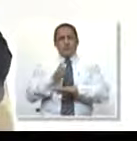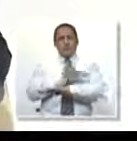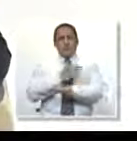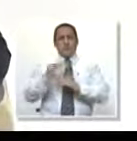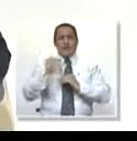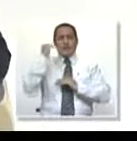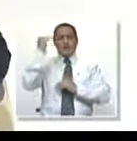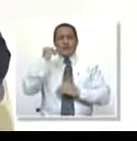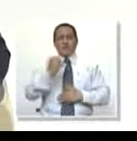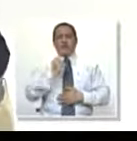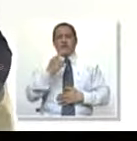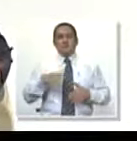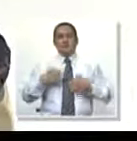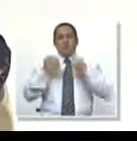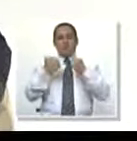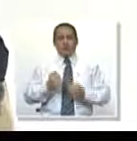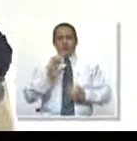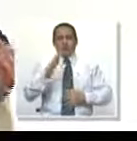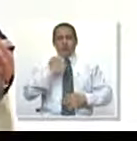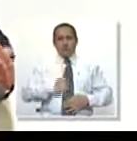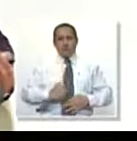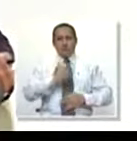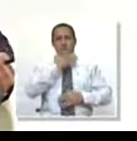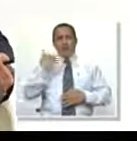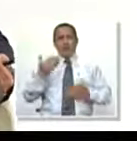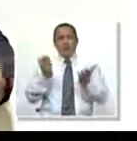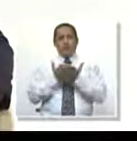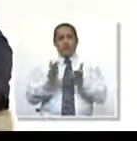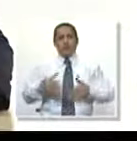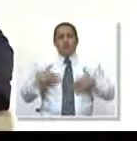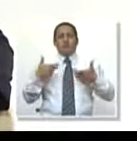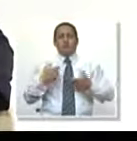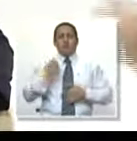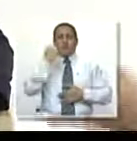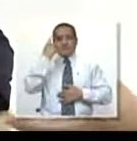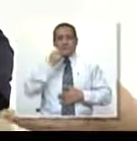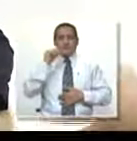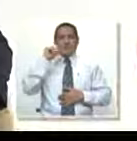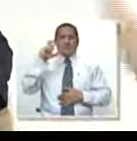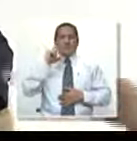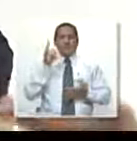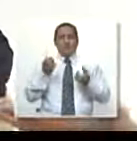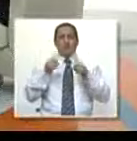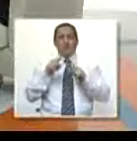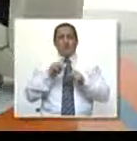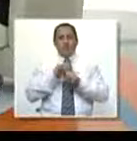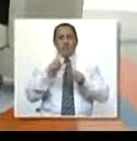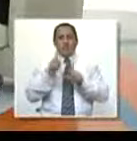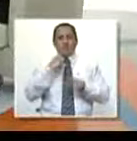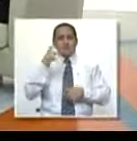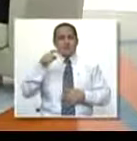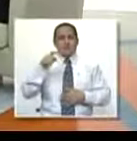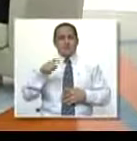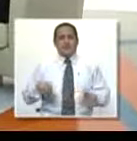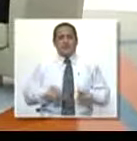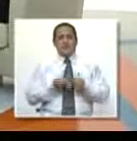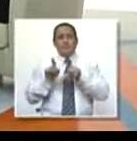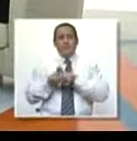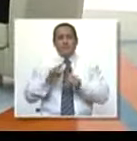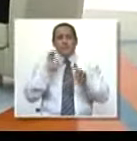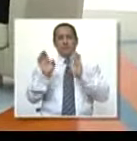clase media alta es poner a su hijo en el mejor colegio posible que se entiende Como el más caro cuando No necesariamente